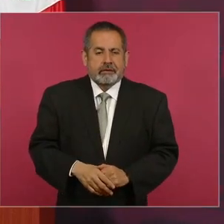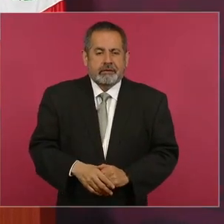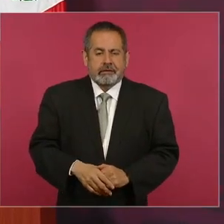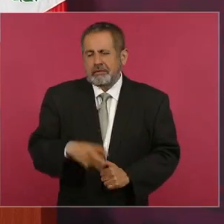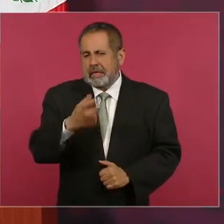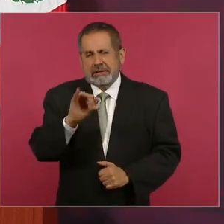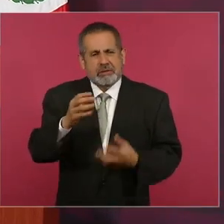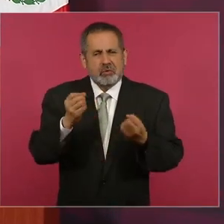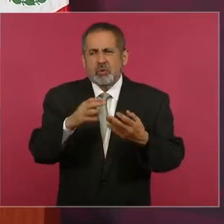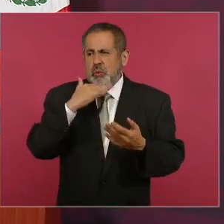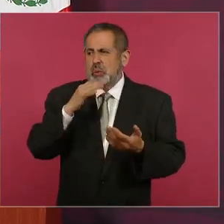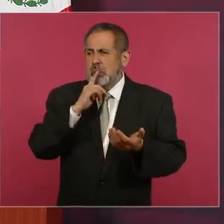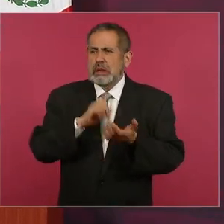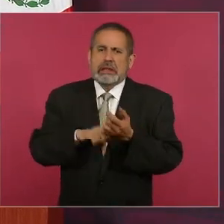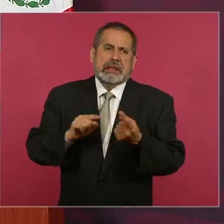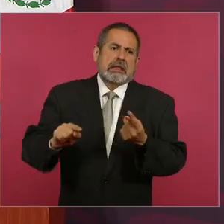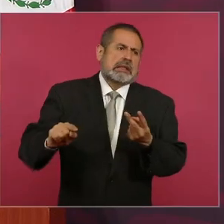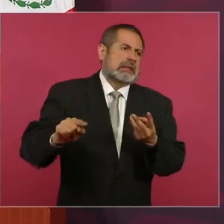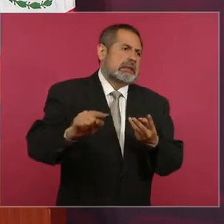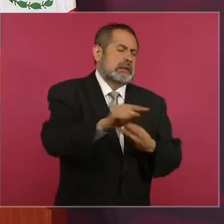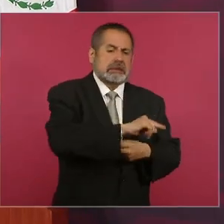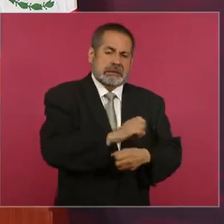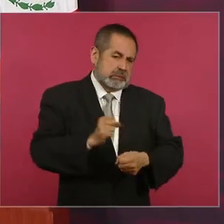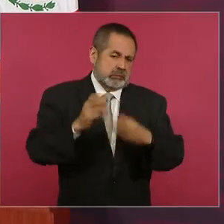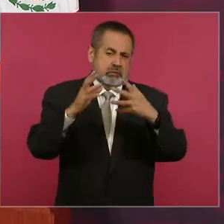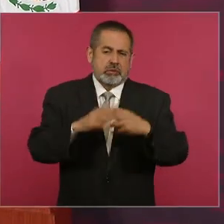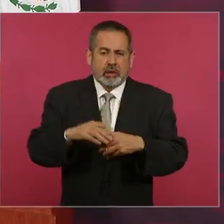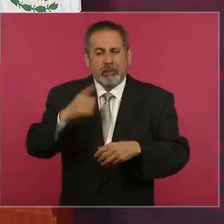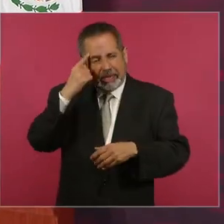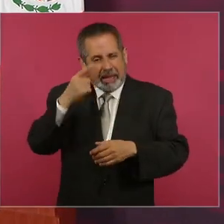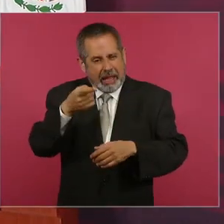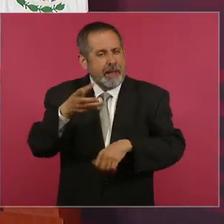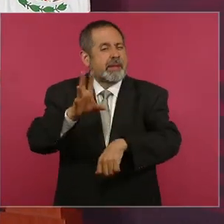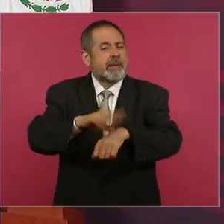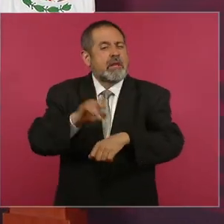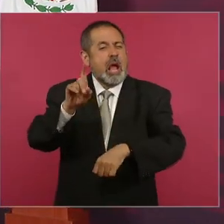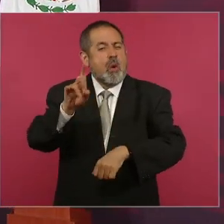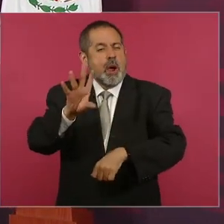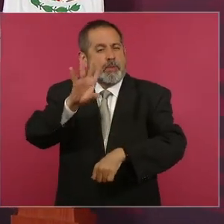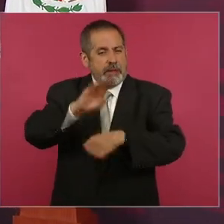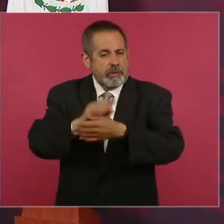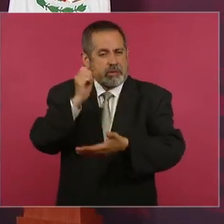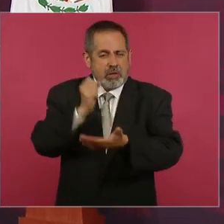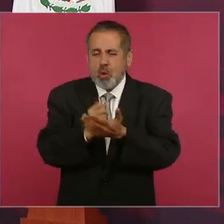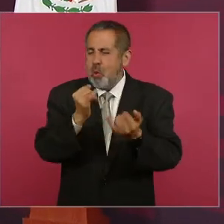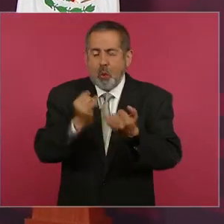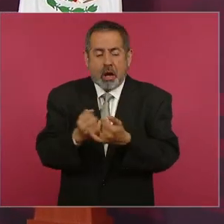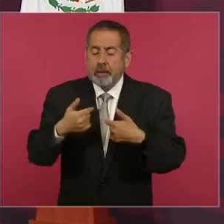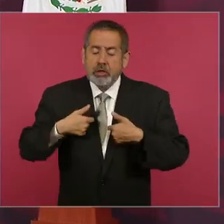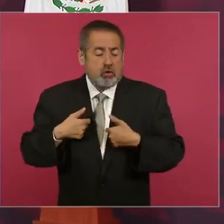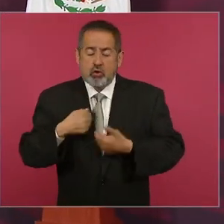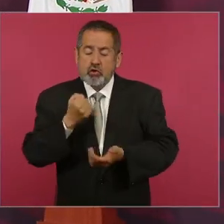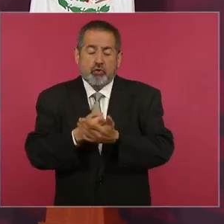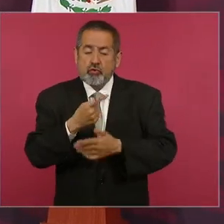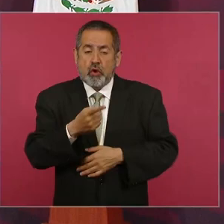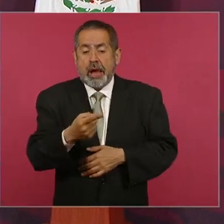Y así en todo, los permisos de agua, y terminaban